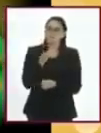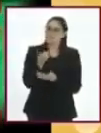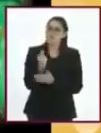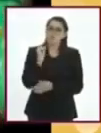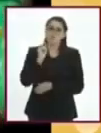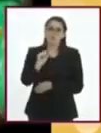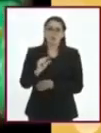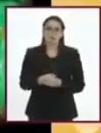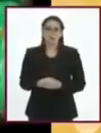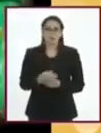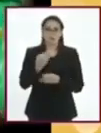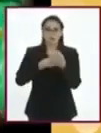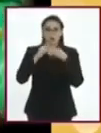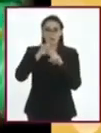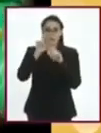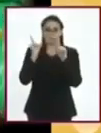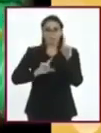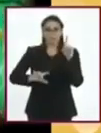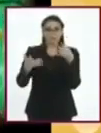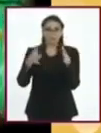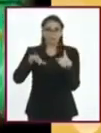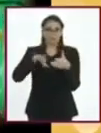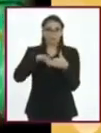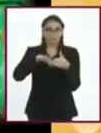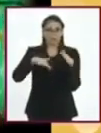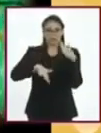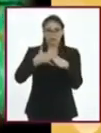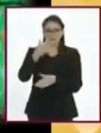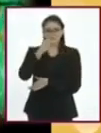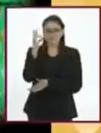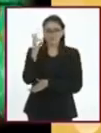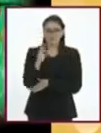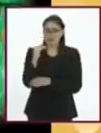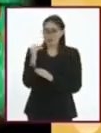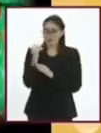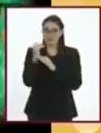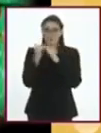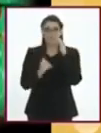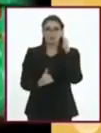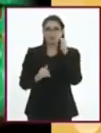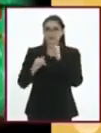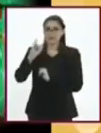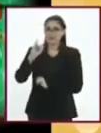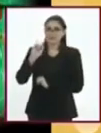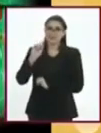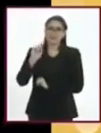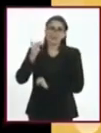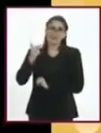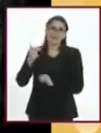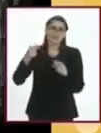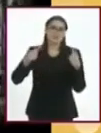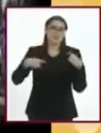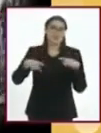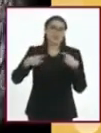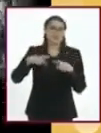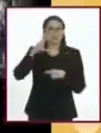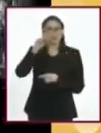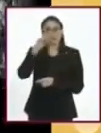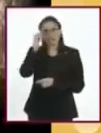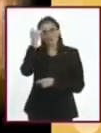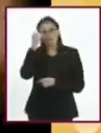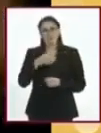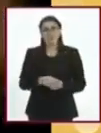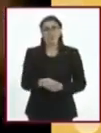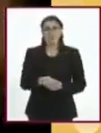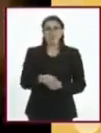a nivel nacional es casi 15% menor al IDH de la población no indígena. Su desarrollo es menor